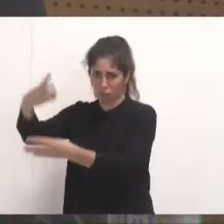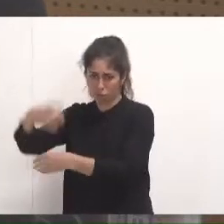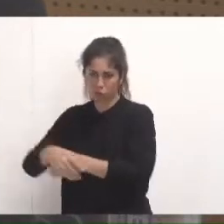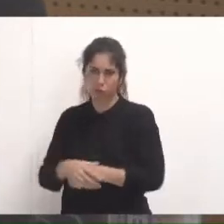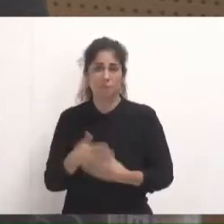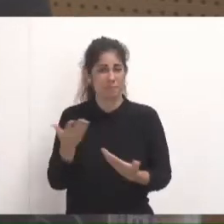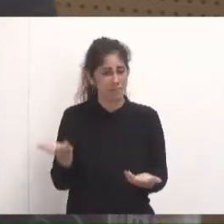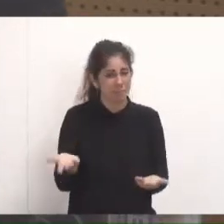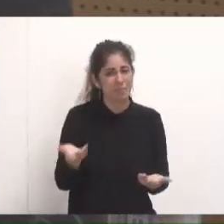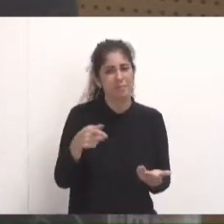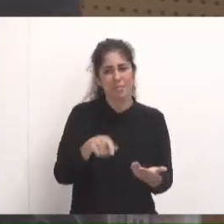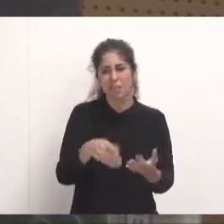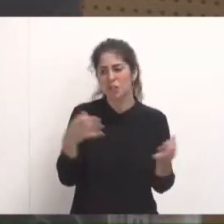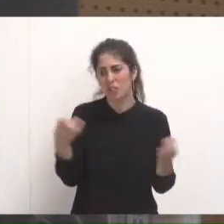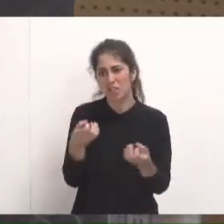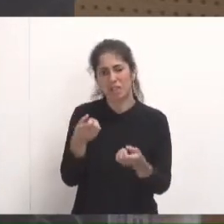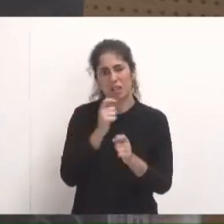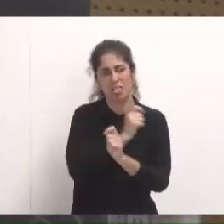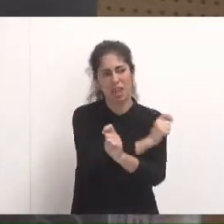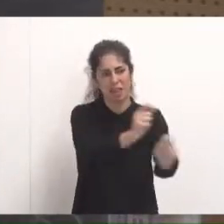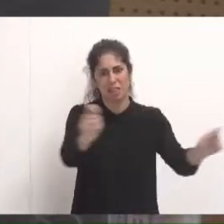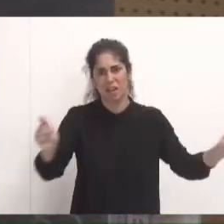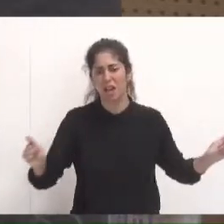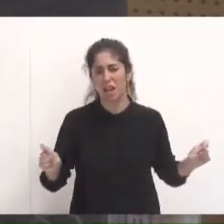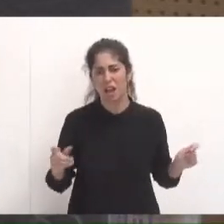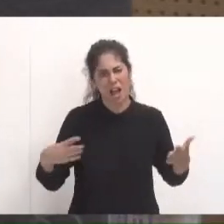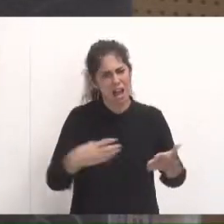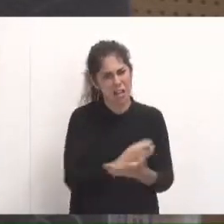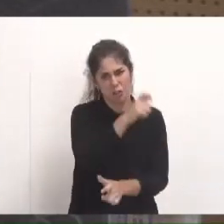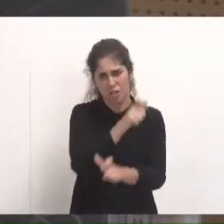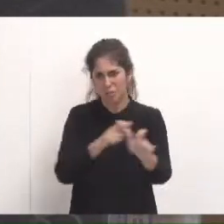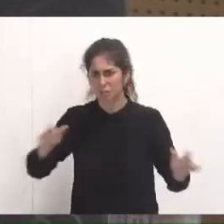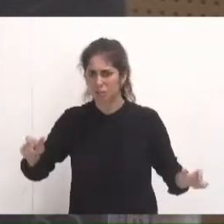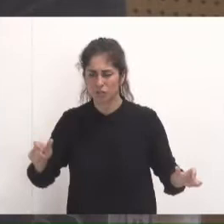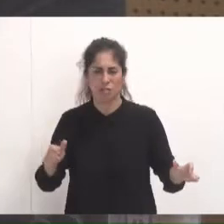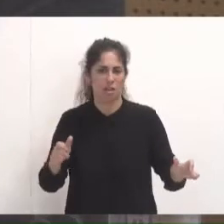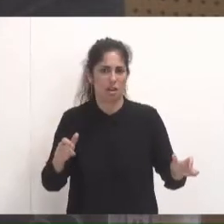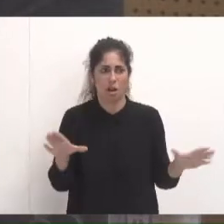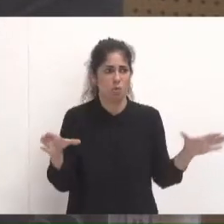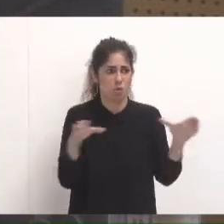conjunto de las y los agentes de extensión agraria y el conjunto del personal, ¿no?